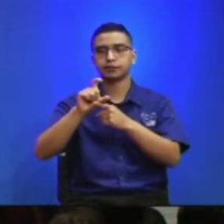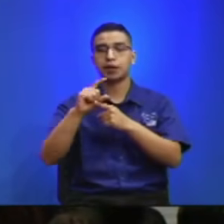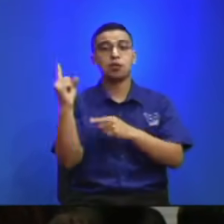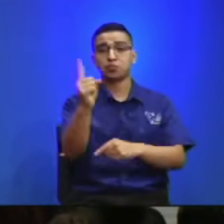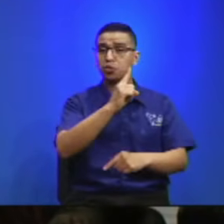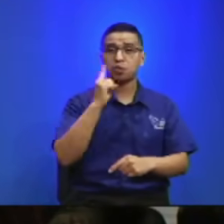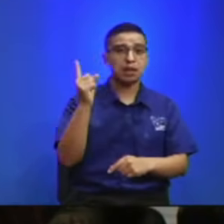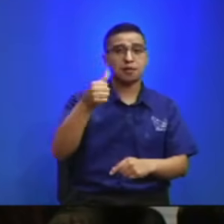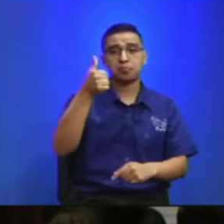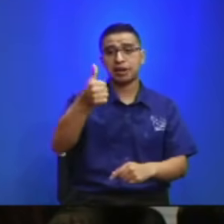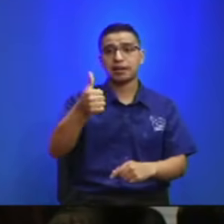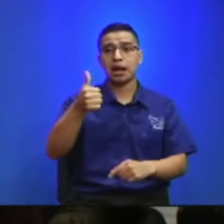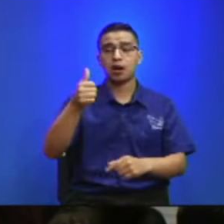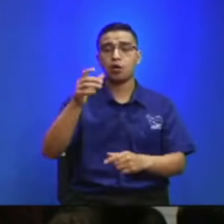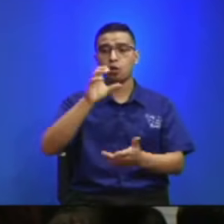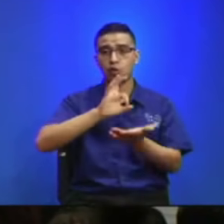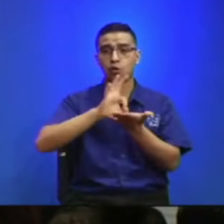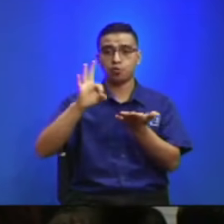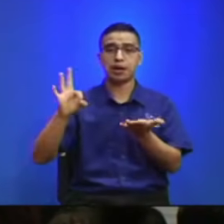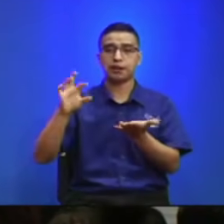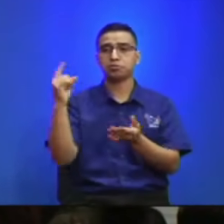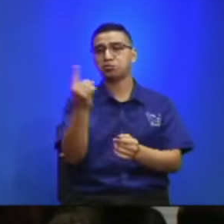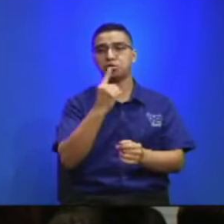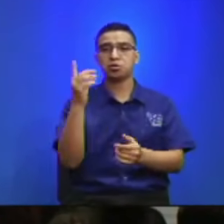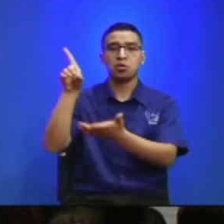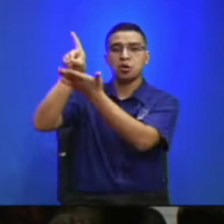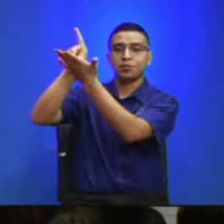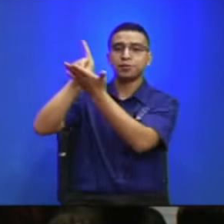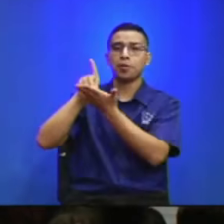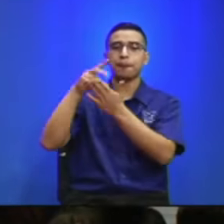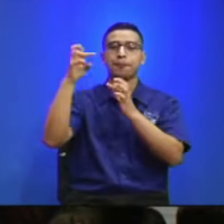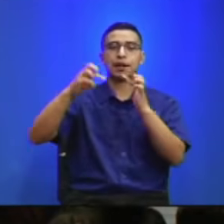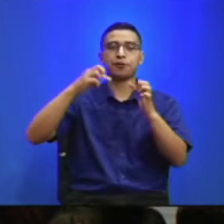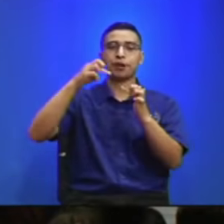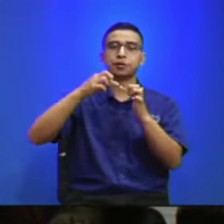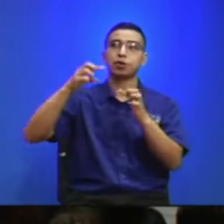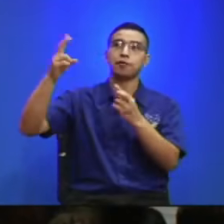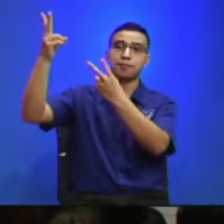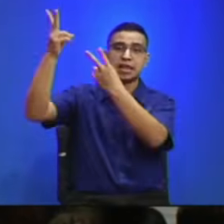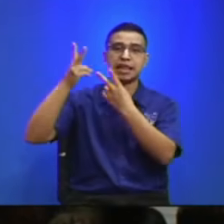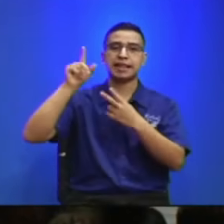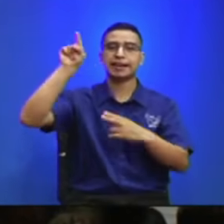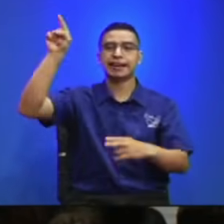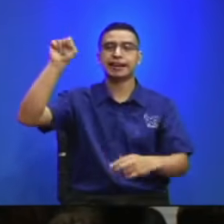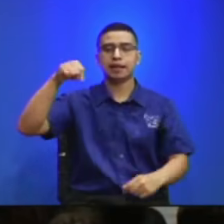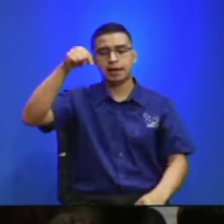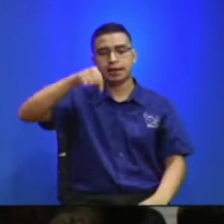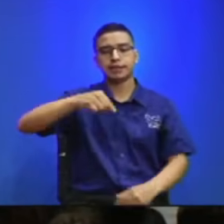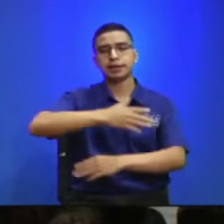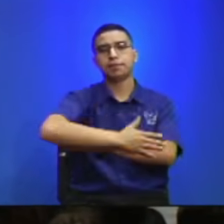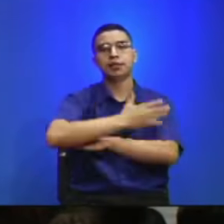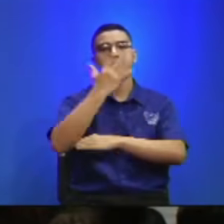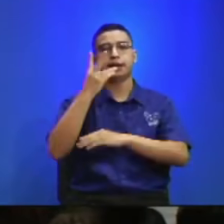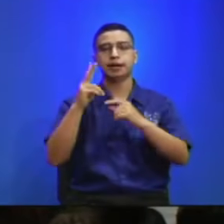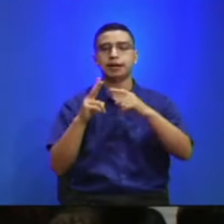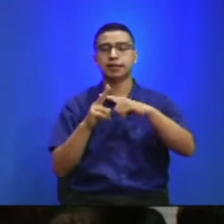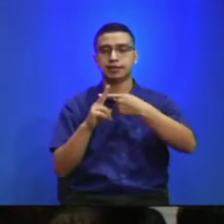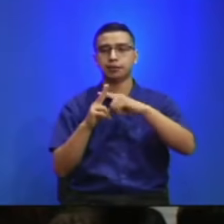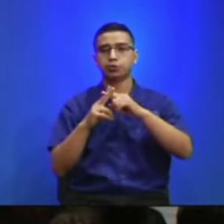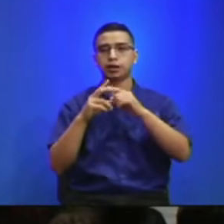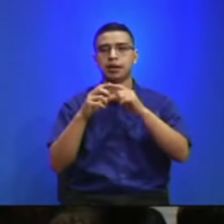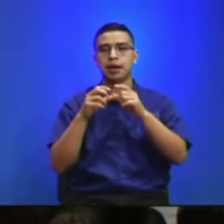edad y button perfecto de él entonces cuando hablamos en esta mañana empezamos a conversar acerca